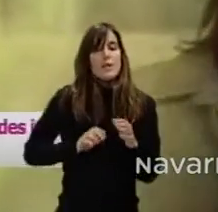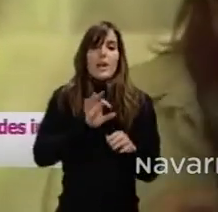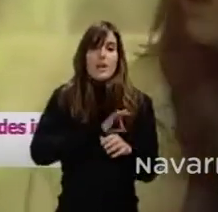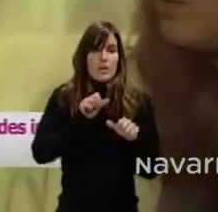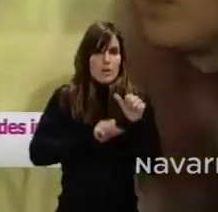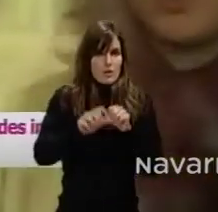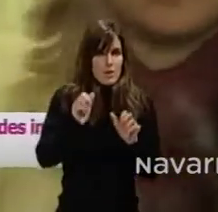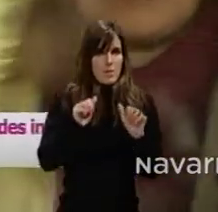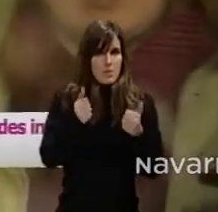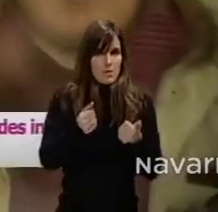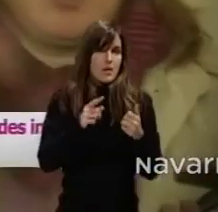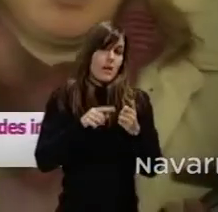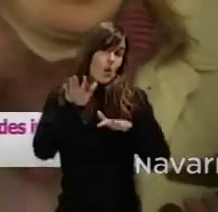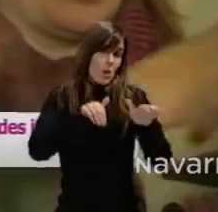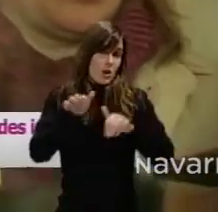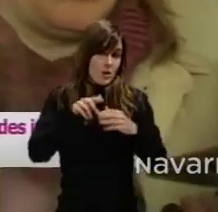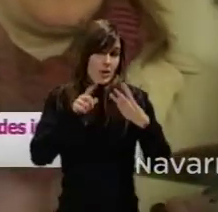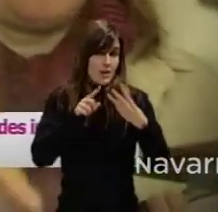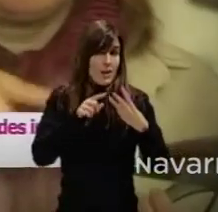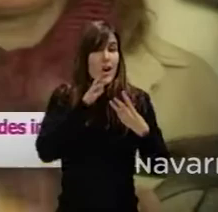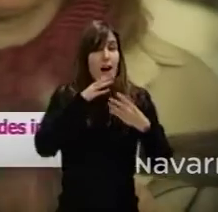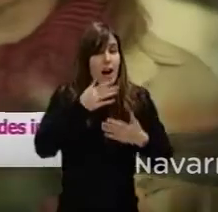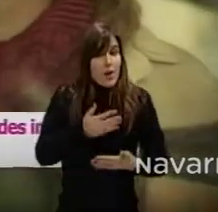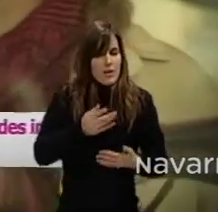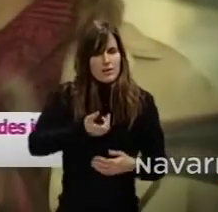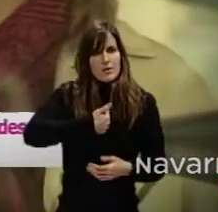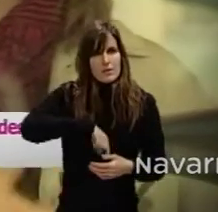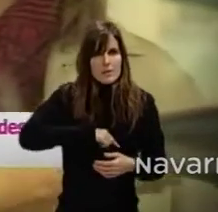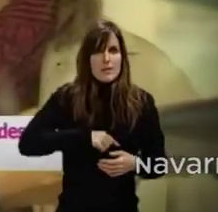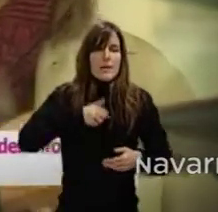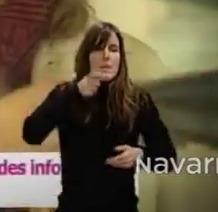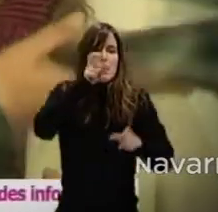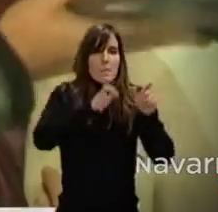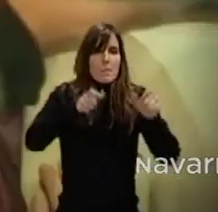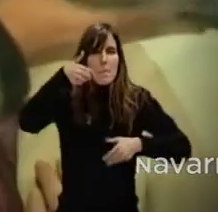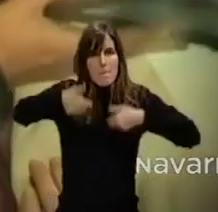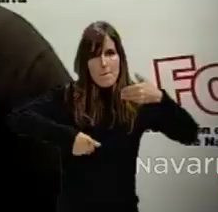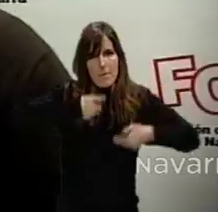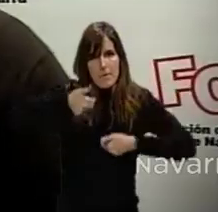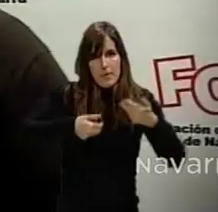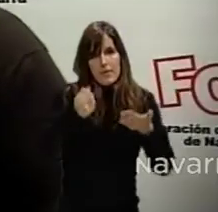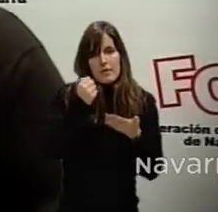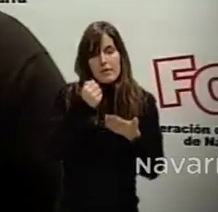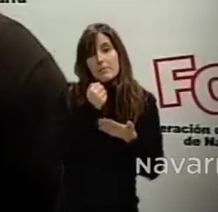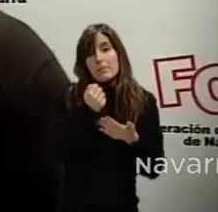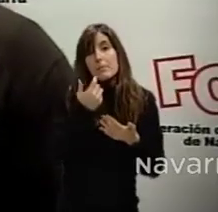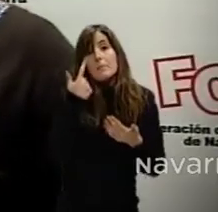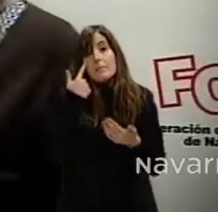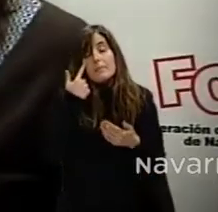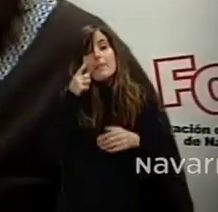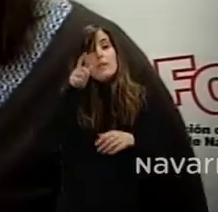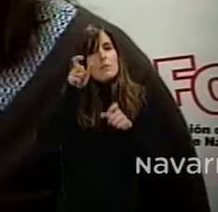por lo tanto ahora nos encontramos en el momento de atender las peticiones y demandas tanto de